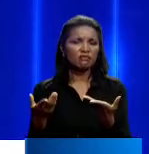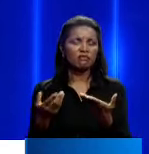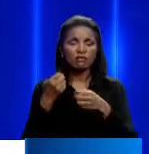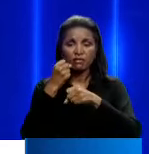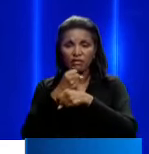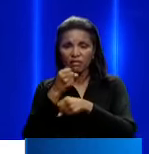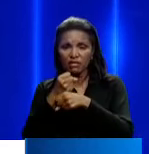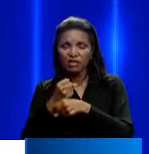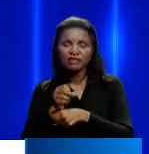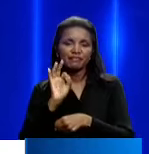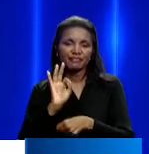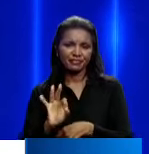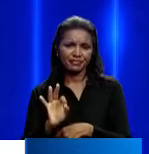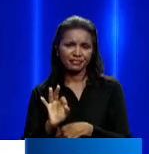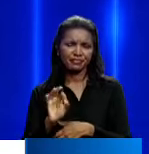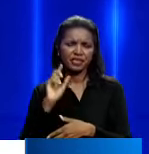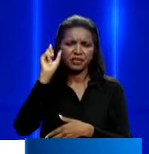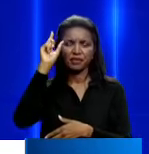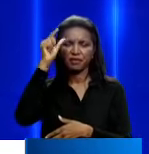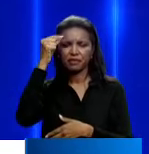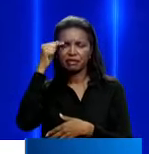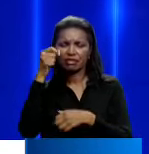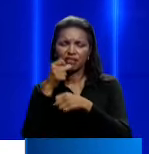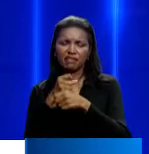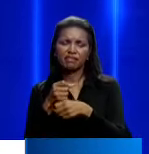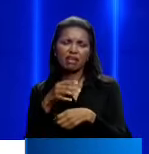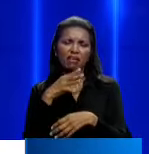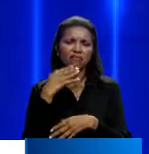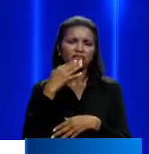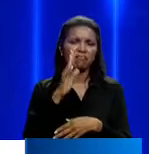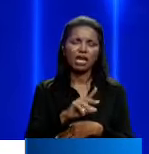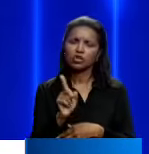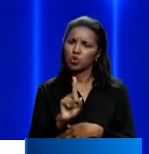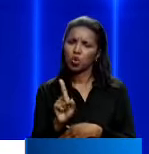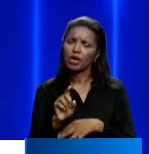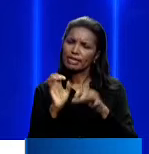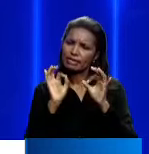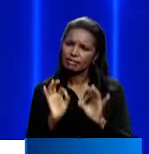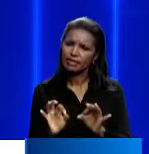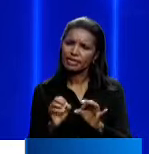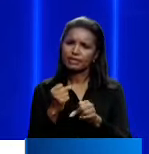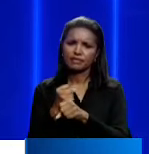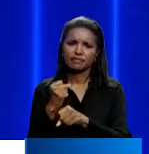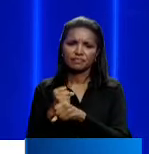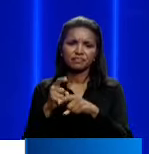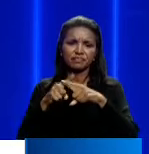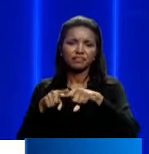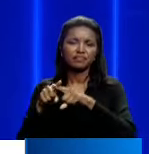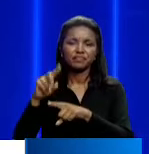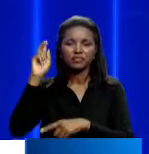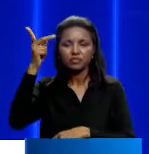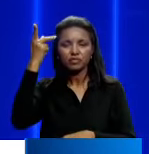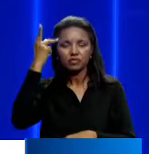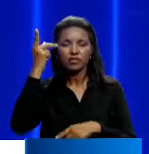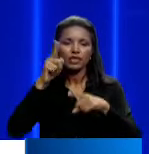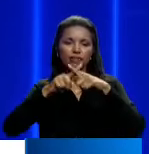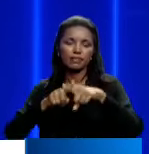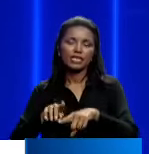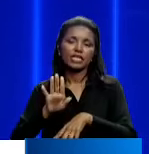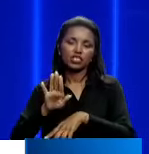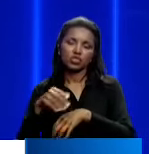que trabajen para ti, que no te insulten cuando más, que te traten bien, y funcionarios públicos que no dependan de la política, sino dependan